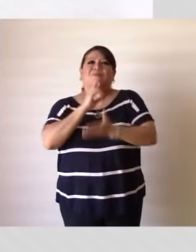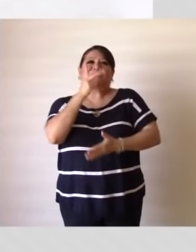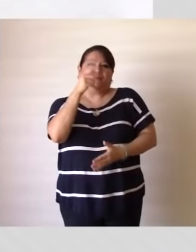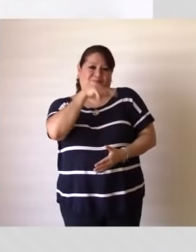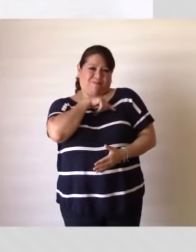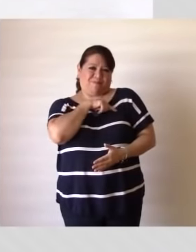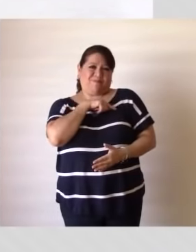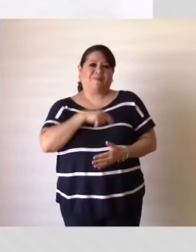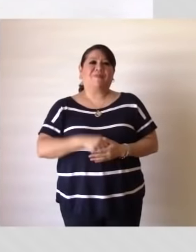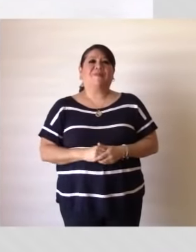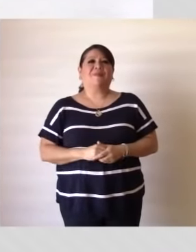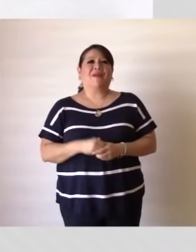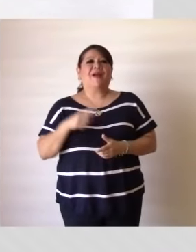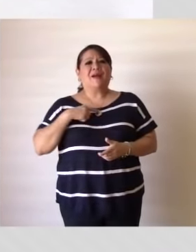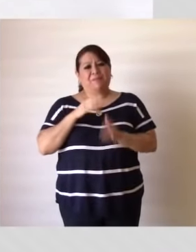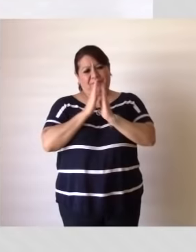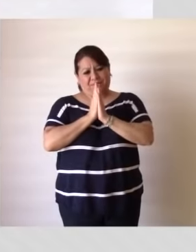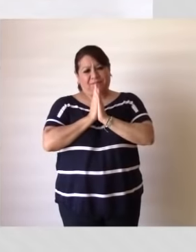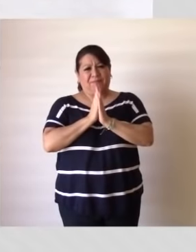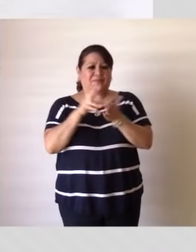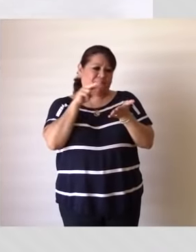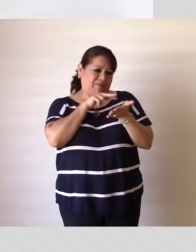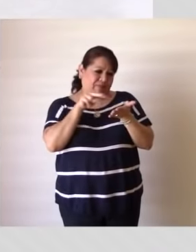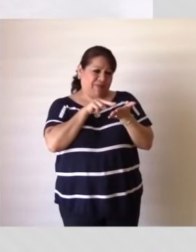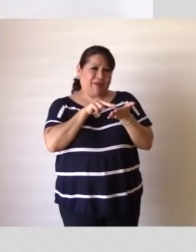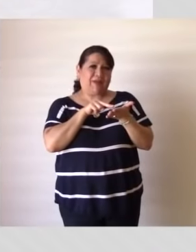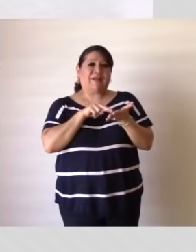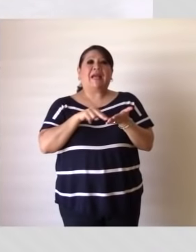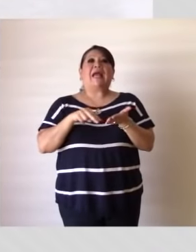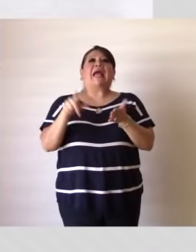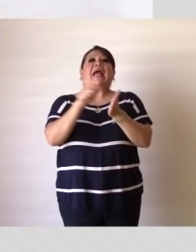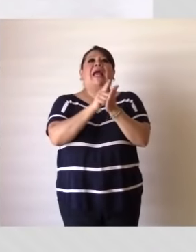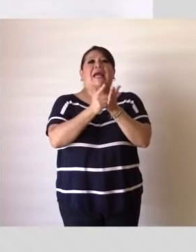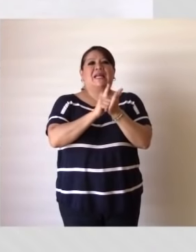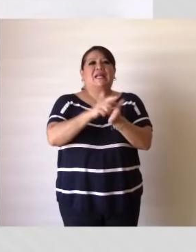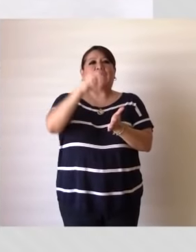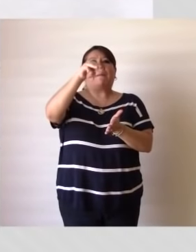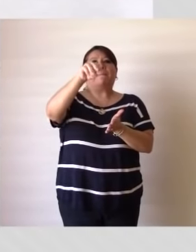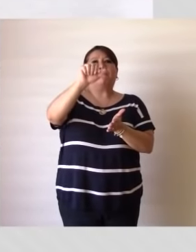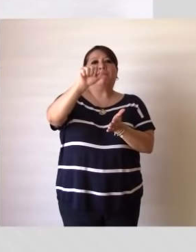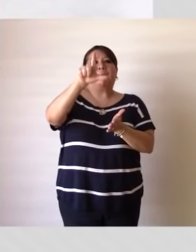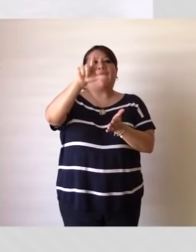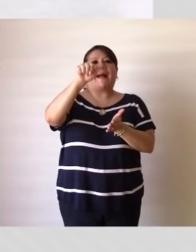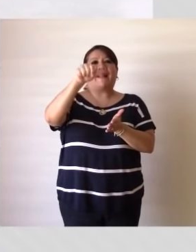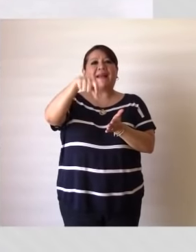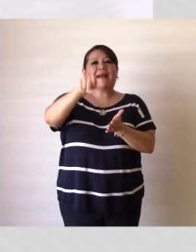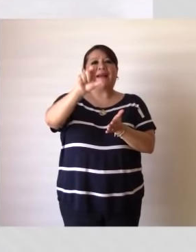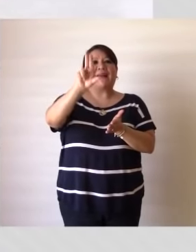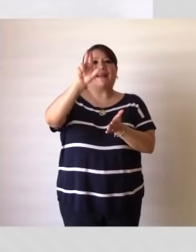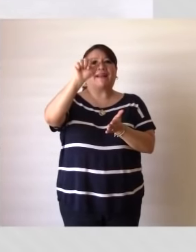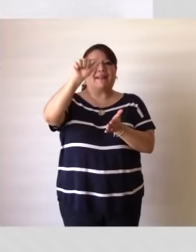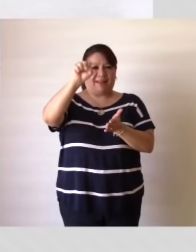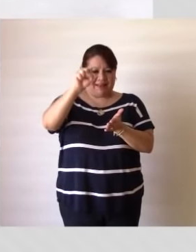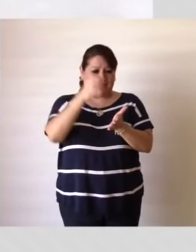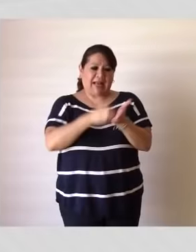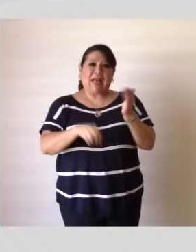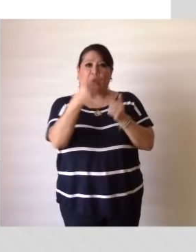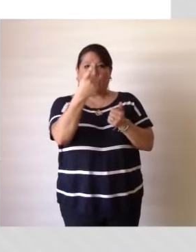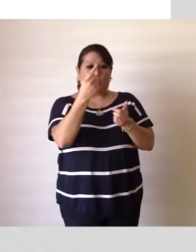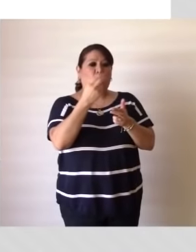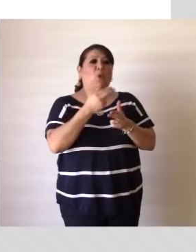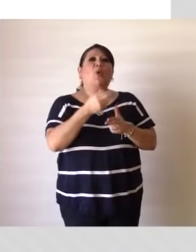acompáñeme a leer el libro de malaquías en el capítulo 1 a partir del versículo 6 hasta el versículo 14